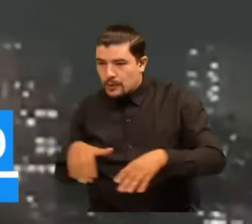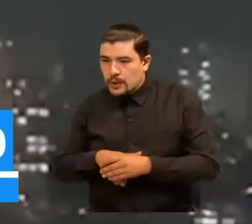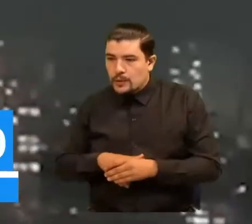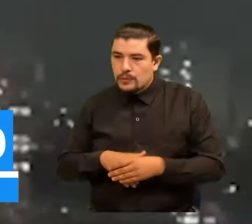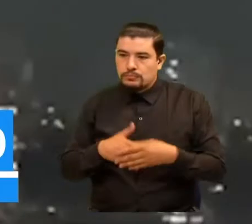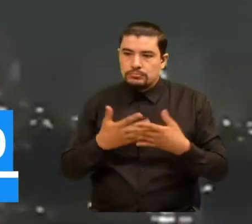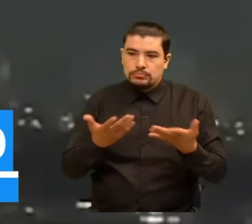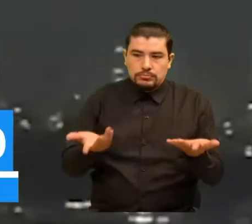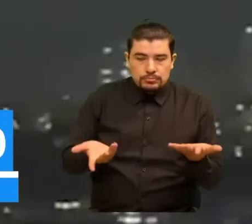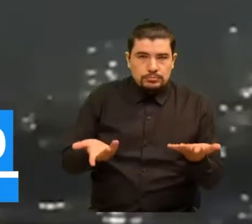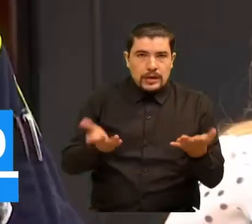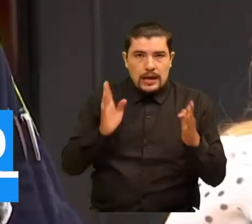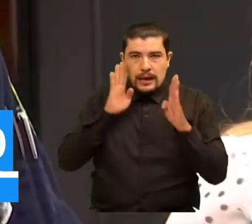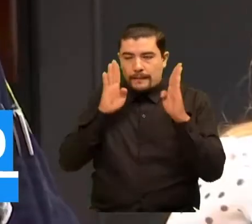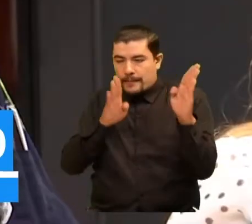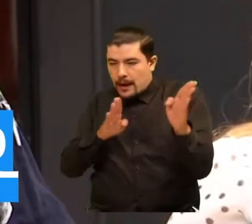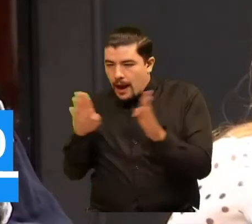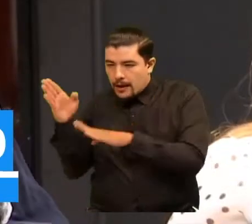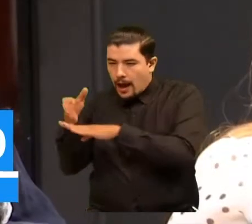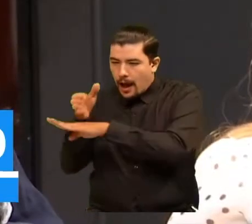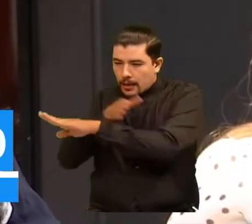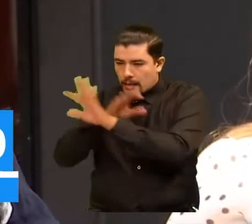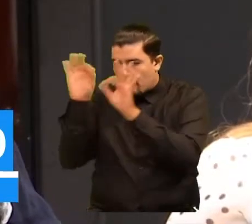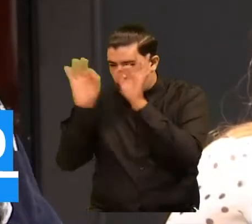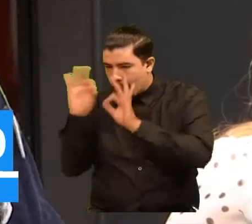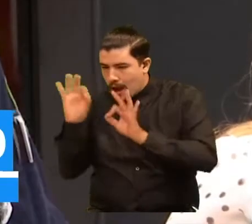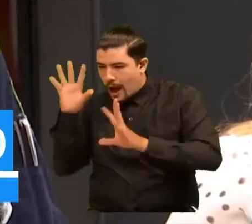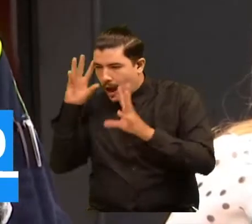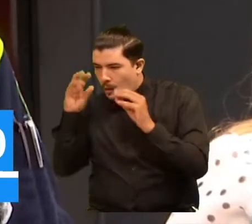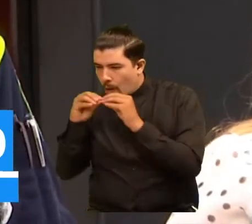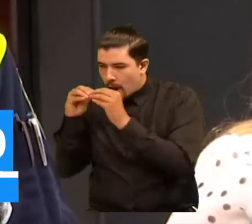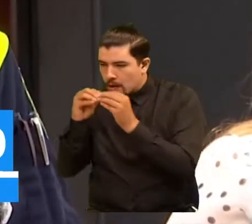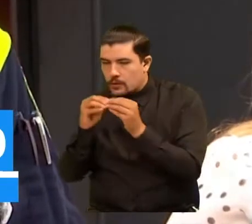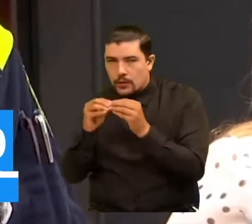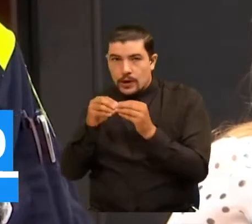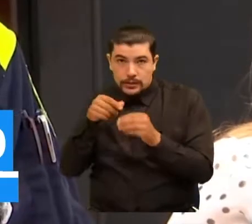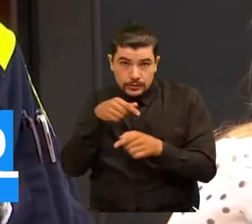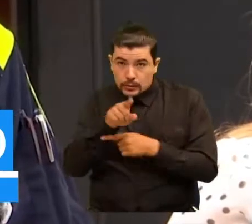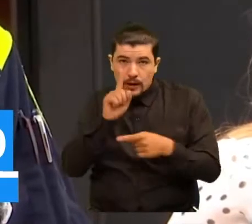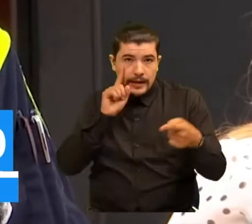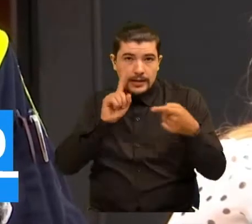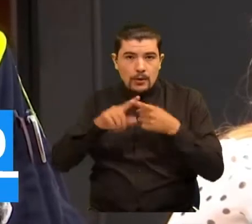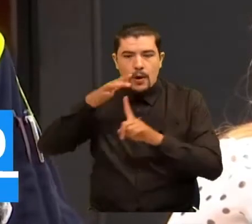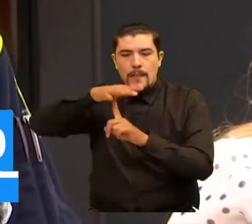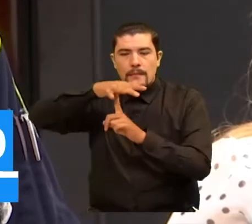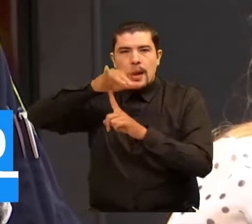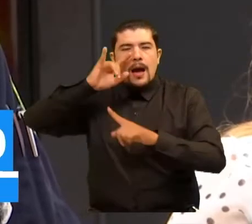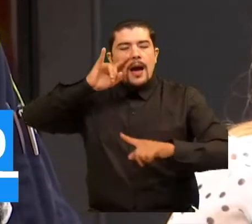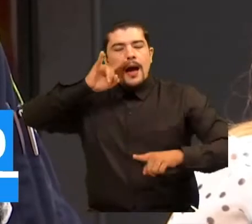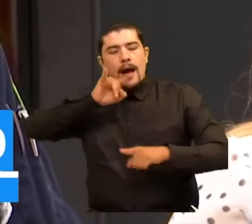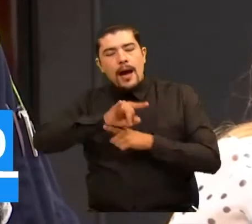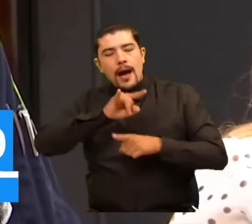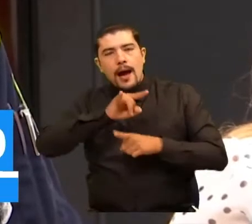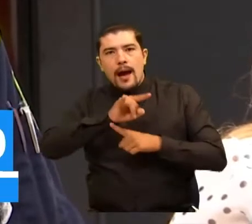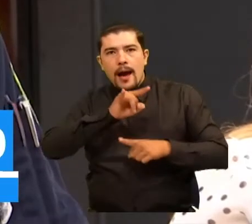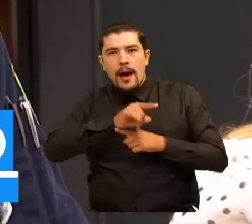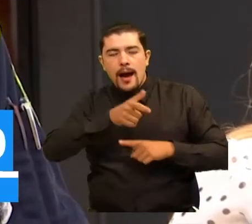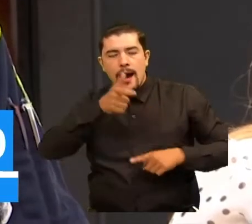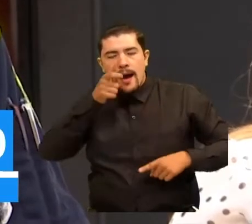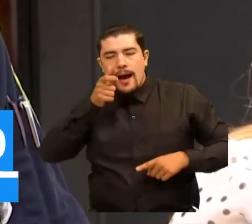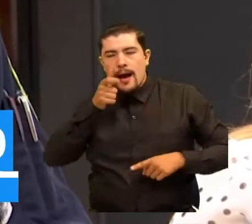las perspectivas que se tengan y que haya una seguridad desde el aire. Lo que nosotros queremos en este momento,